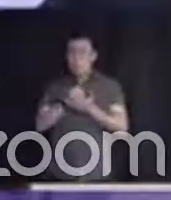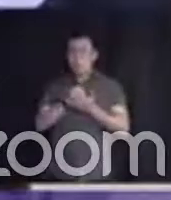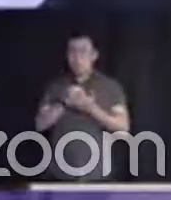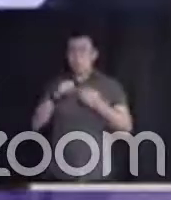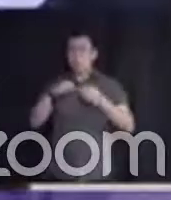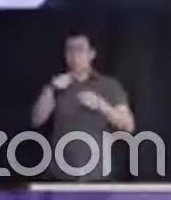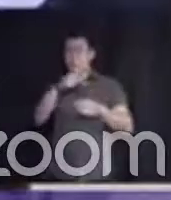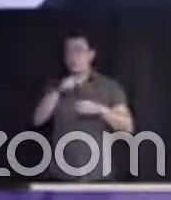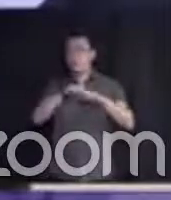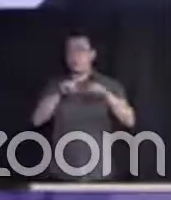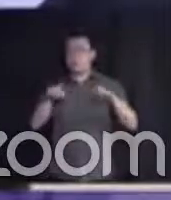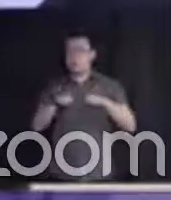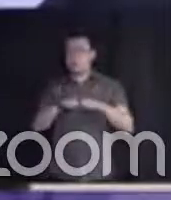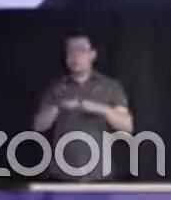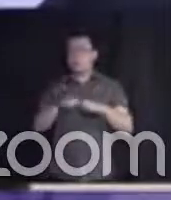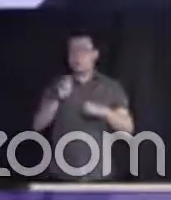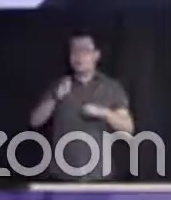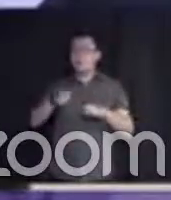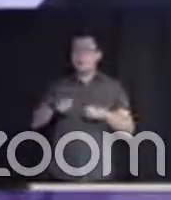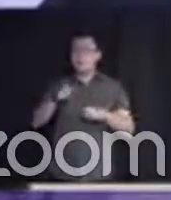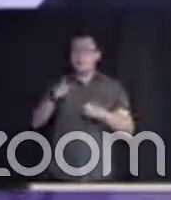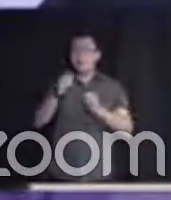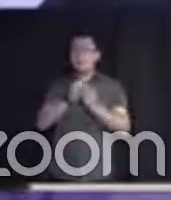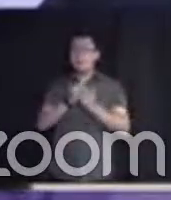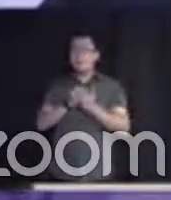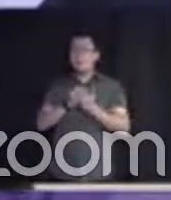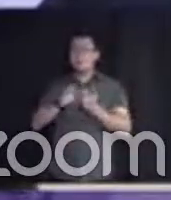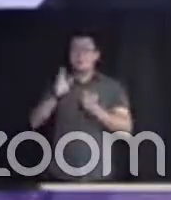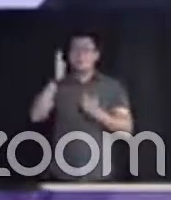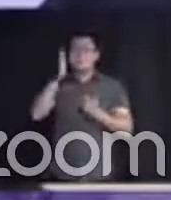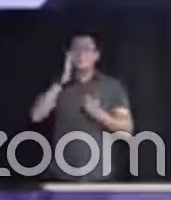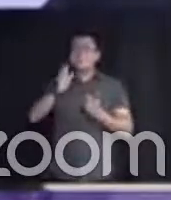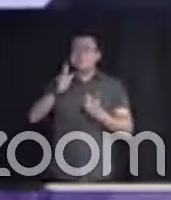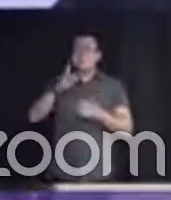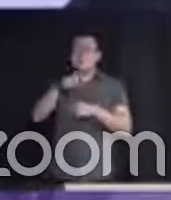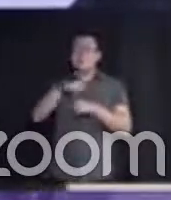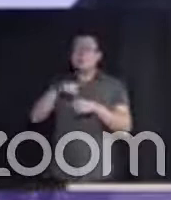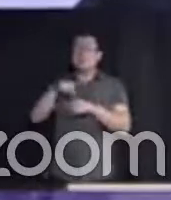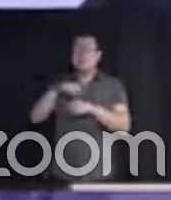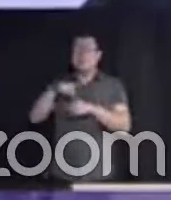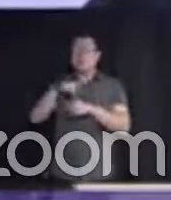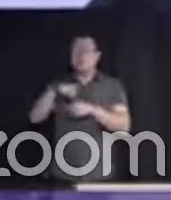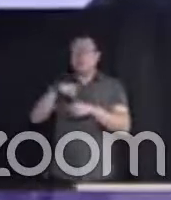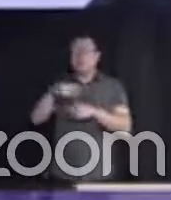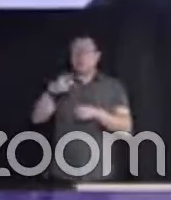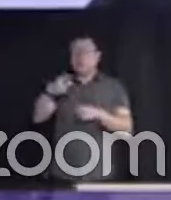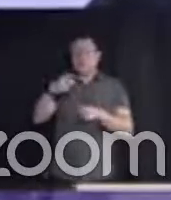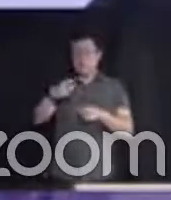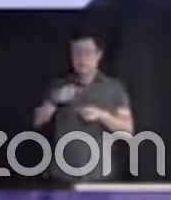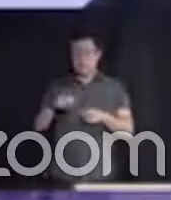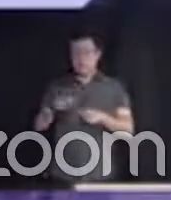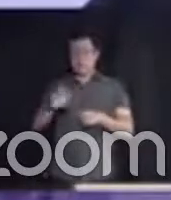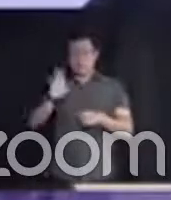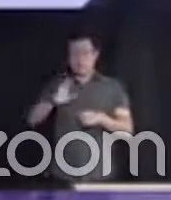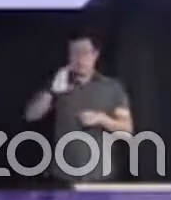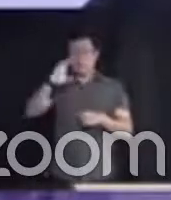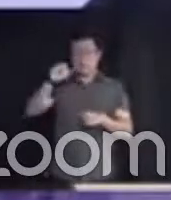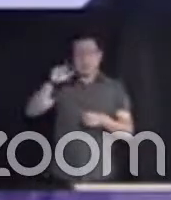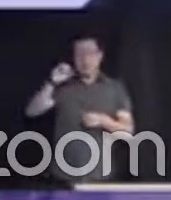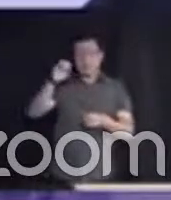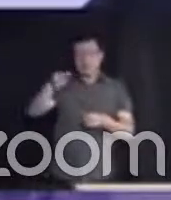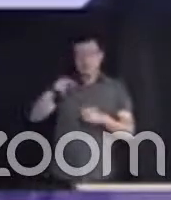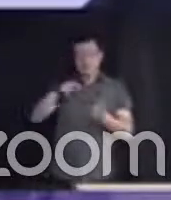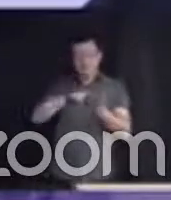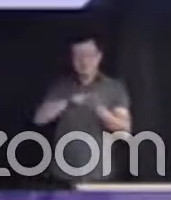con estos oros. Y a mí me gusta decir a los oros cuasi diamantes, porque son prácticamente cuasi diamantes. Ya